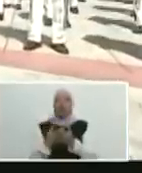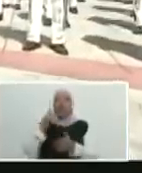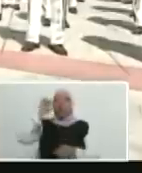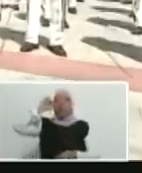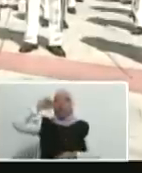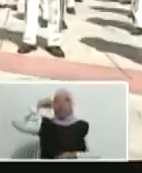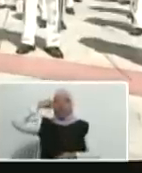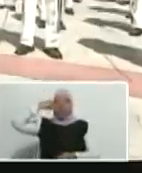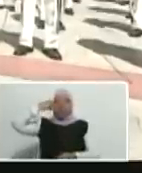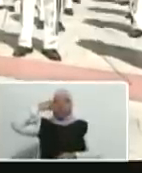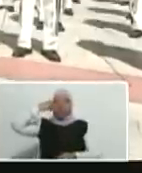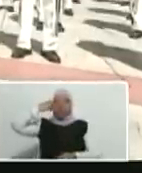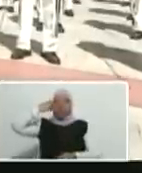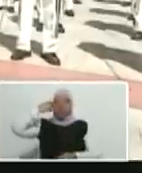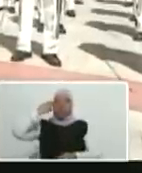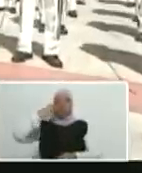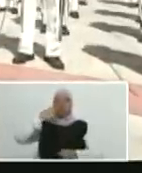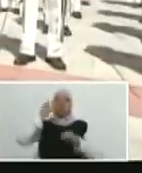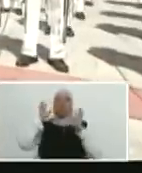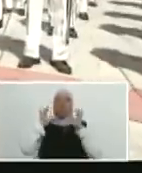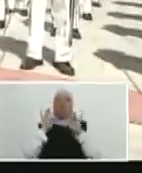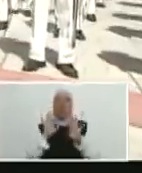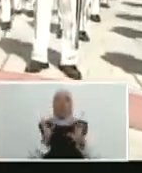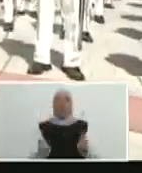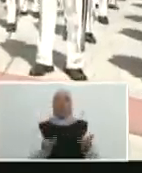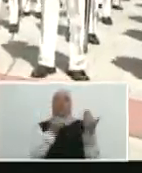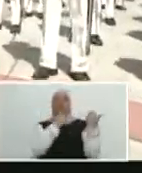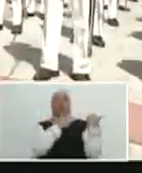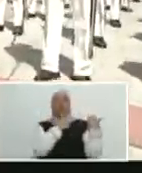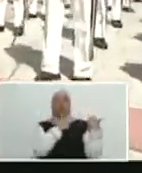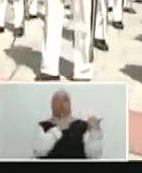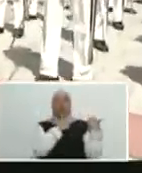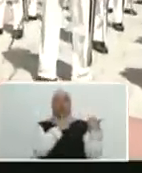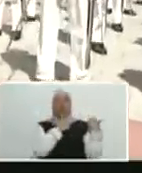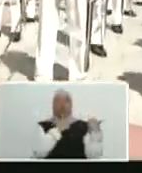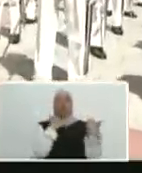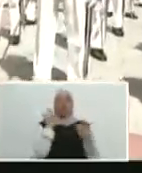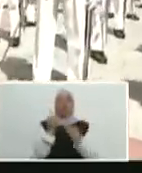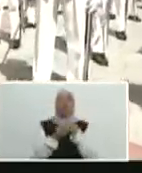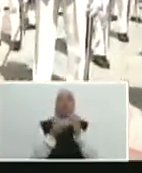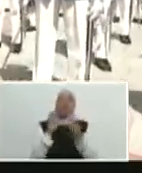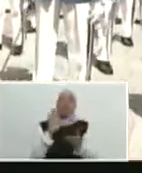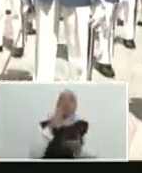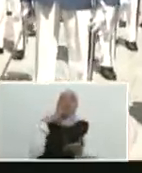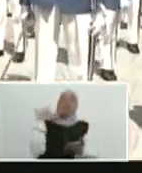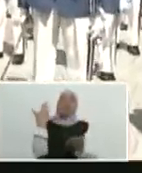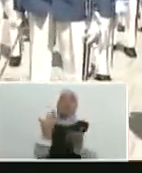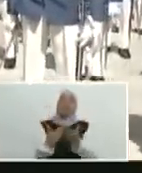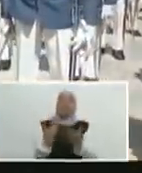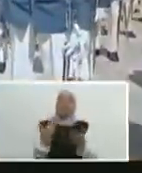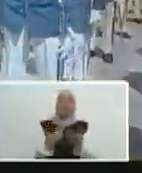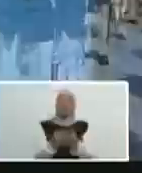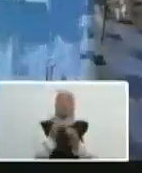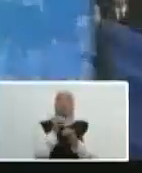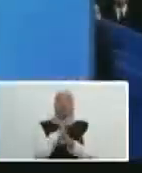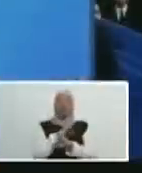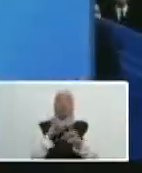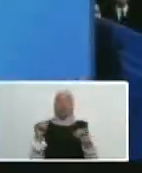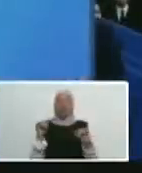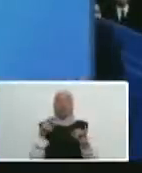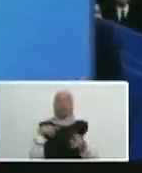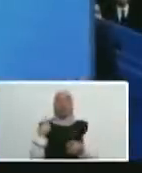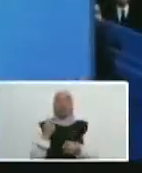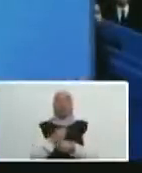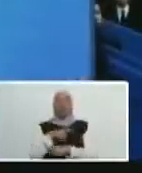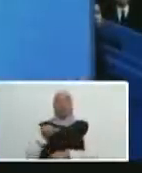recuerdos de la sublime responsabilidad donde hemos sido testigos y protagonistas de la